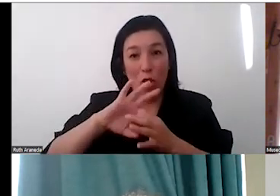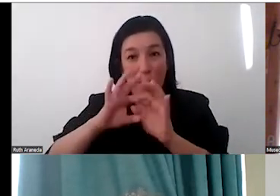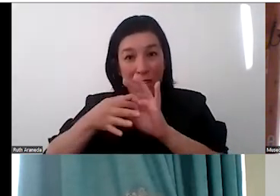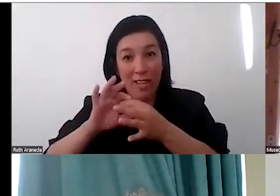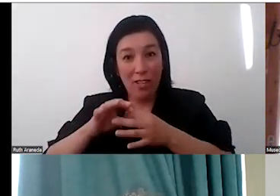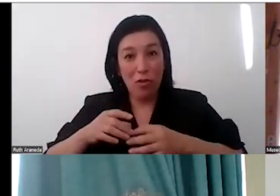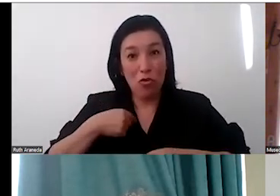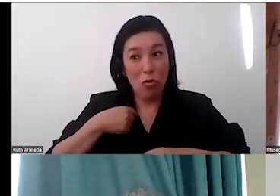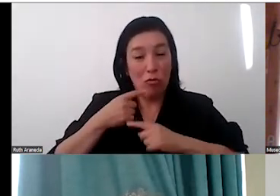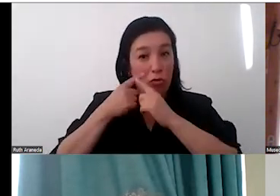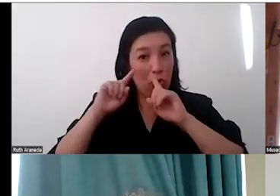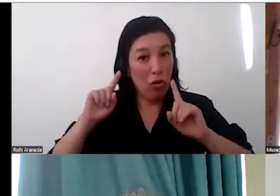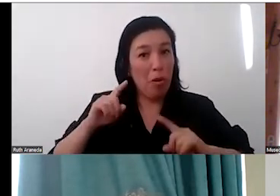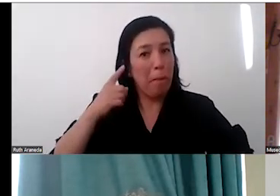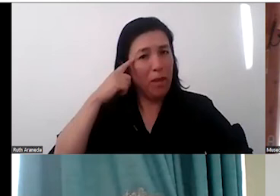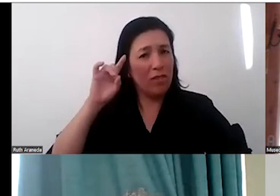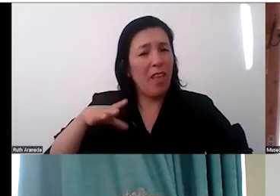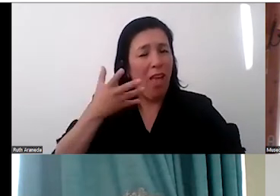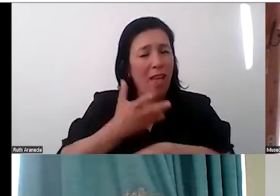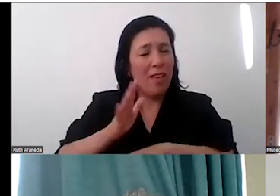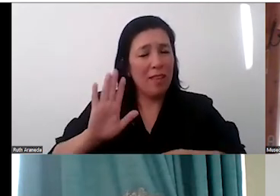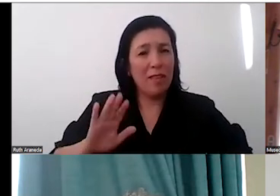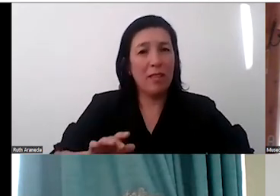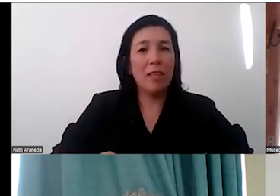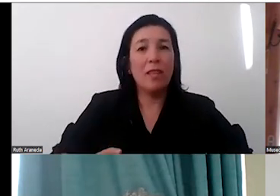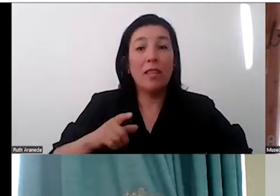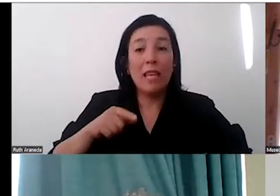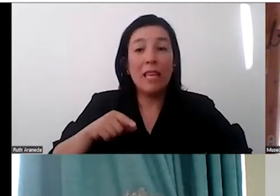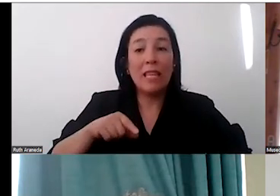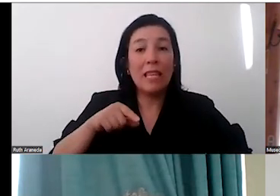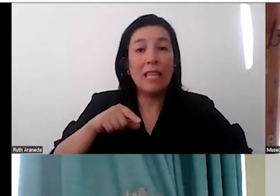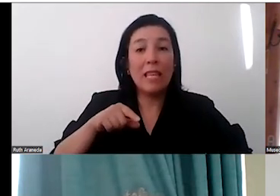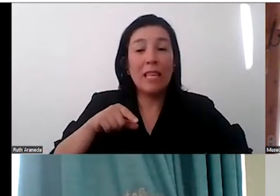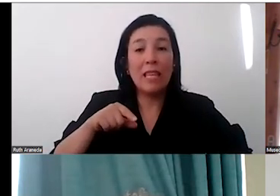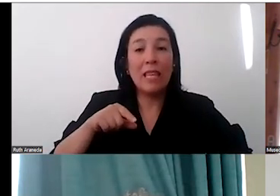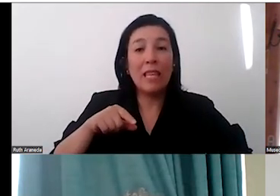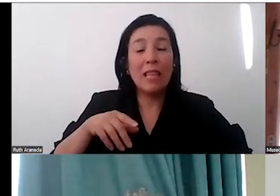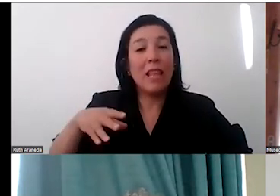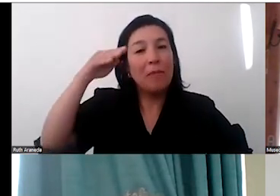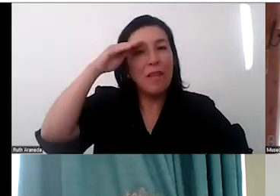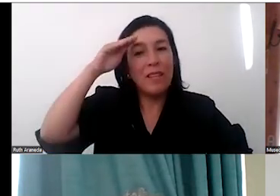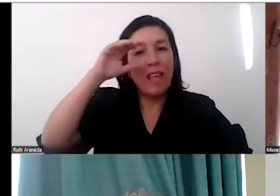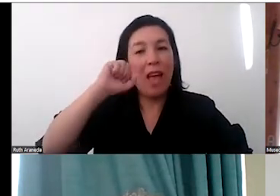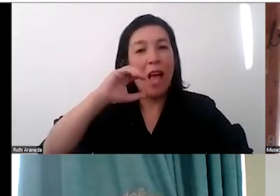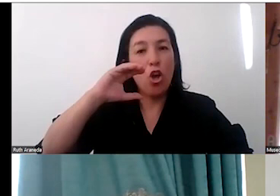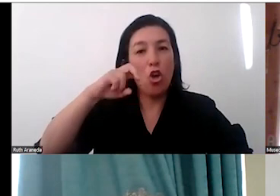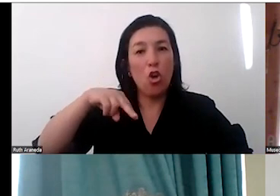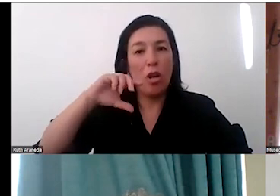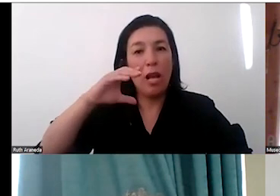Yo nunca he ido, pero sé de la existencia. Y también acá, por lo menos, la experiencia de acá de Aconcagua, también las